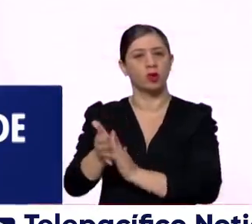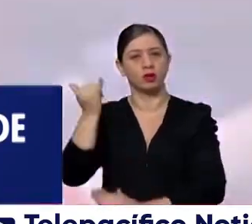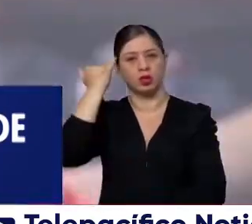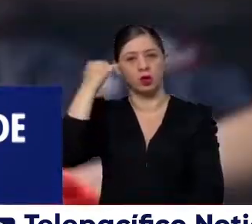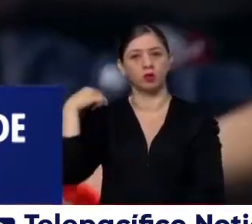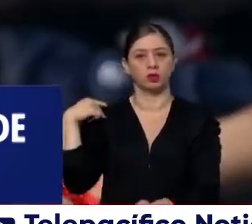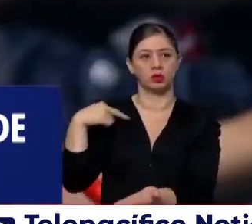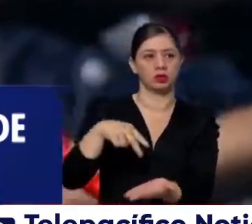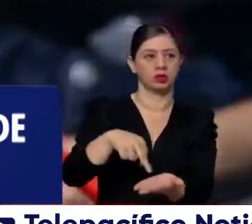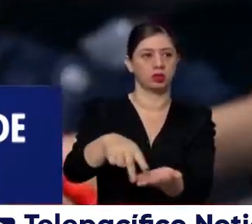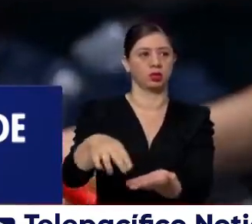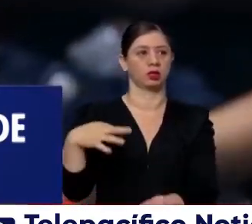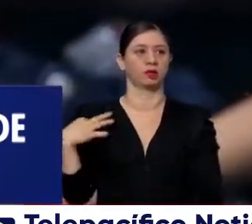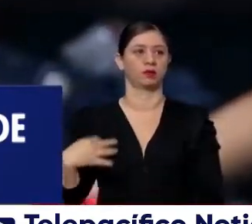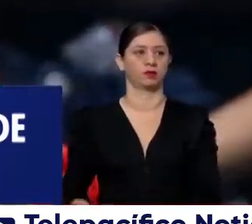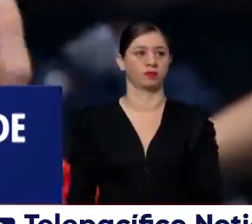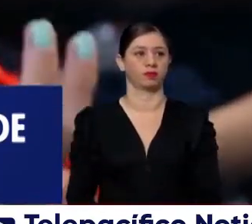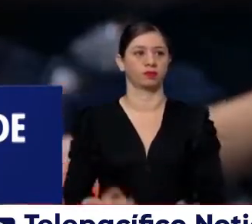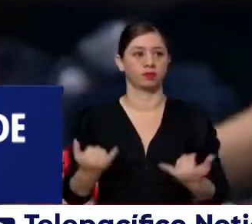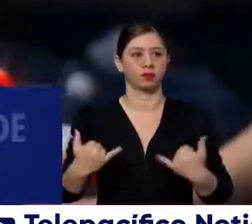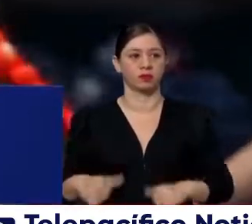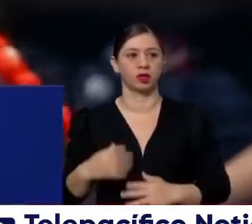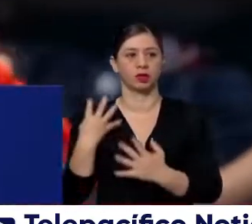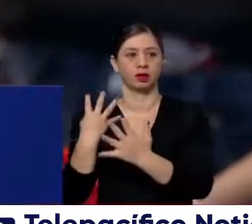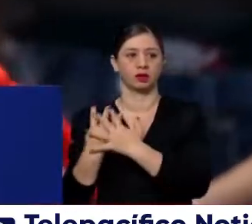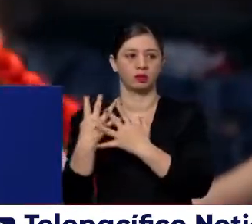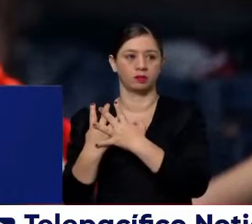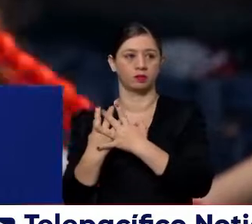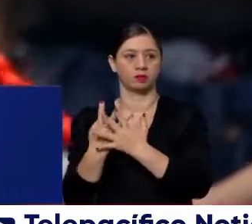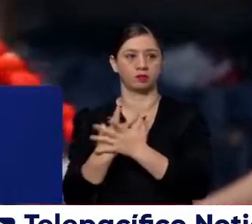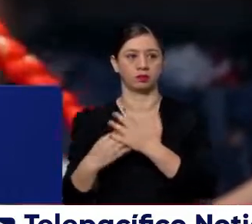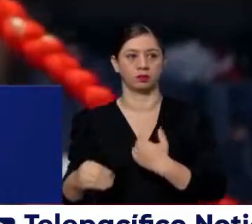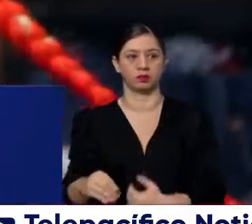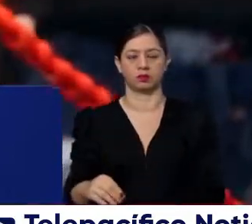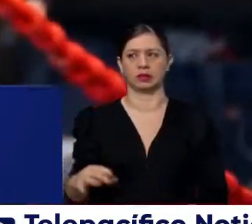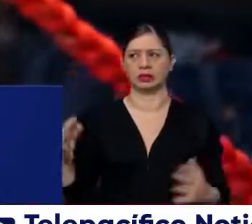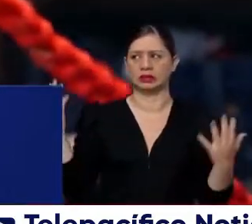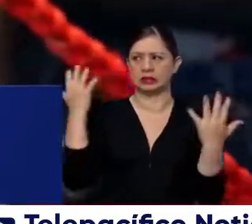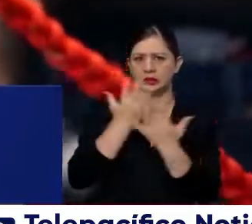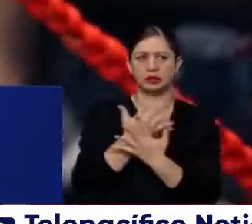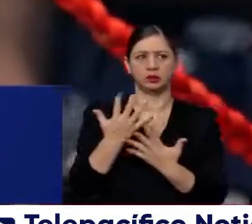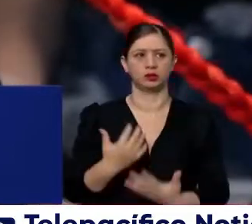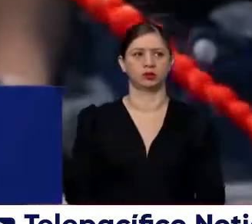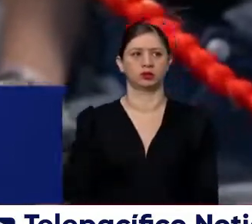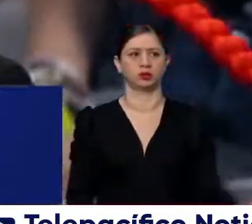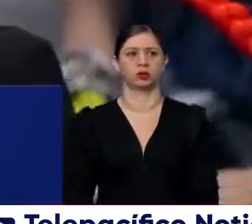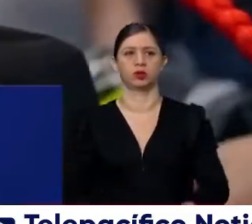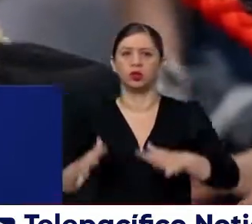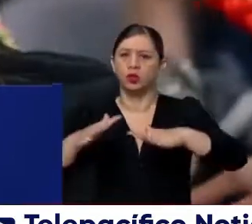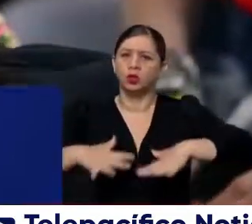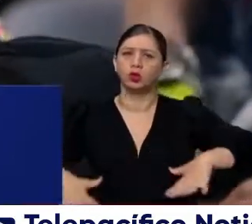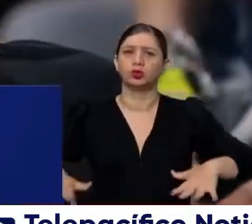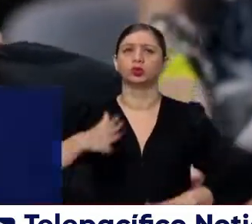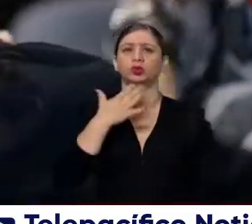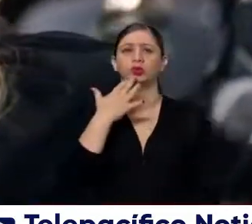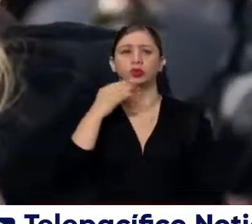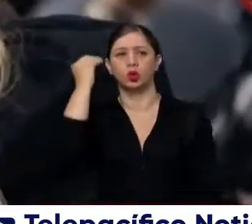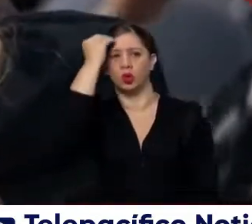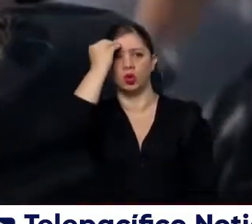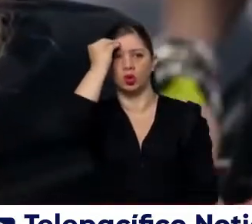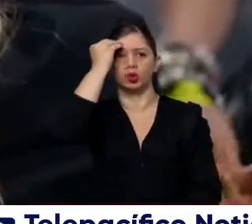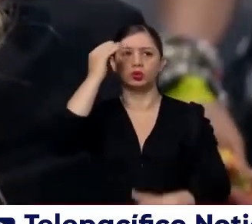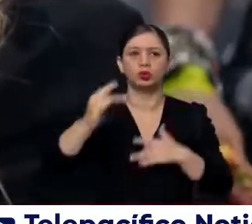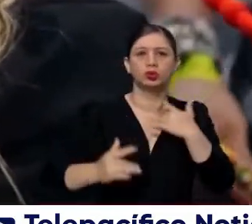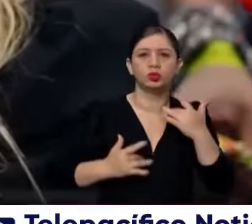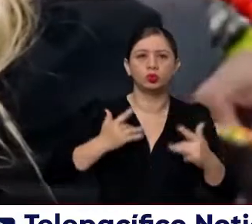pasarela. Después de que alguien sale de la cárcel, que es todo en blanco y negro, y llega a un sitio como lleno de color, de esperanza, de